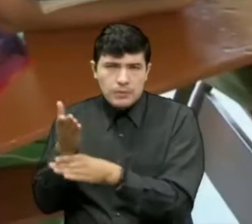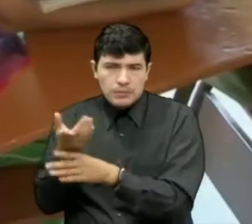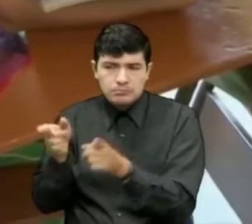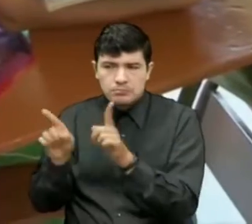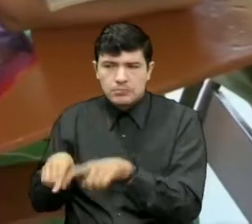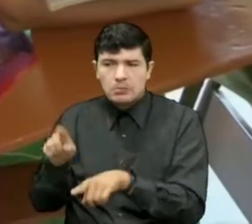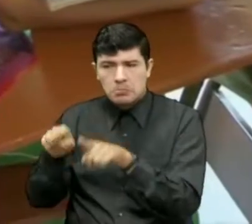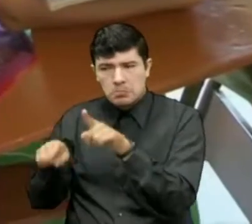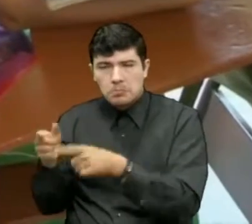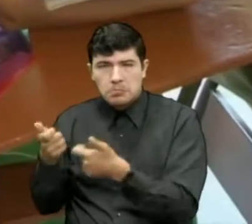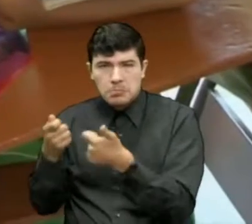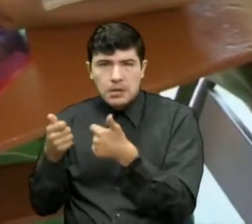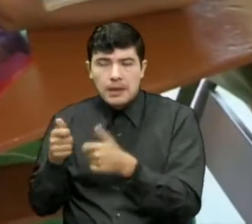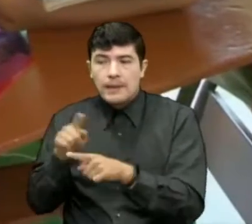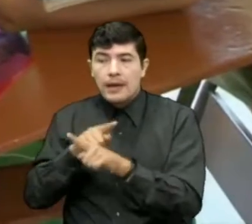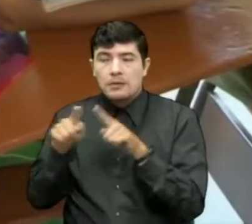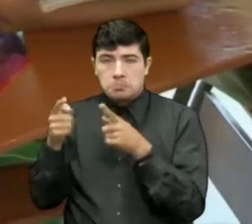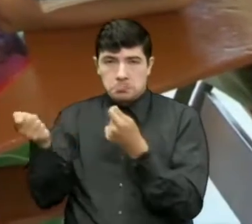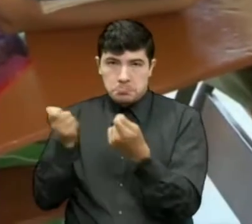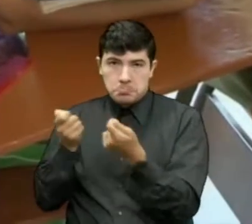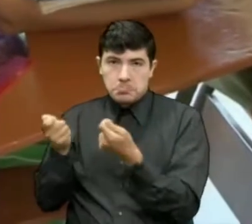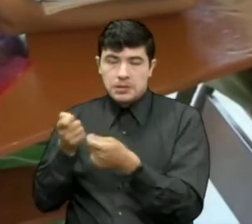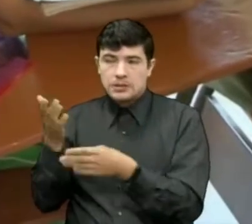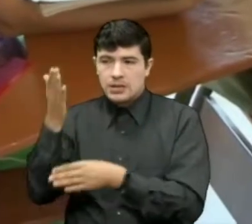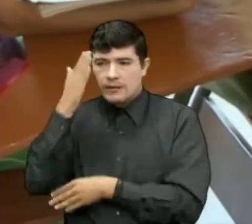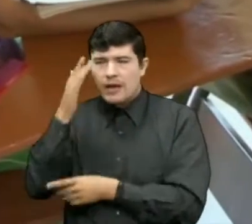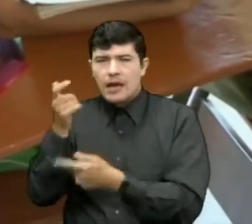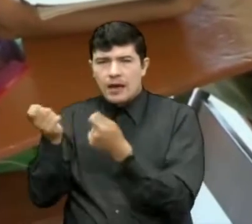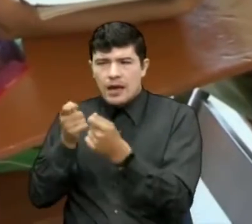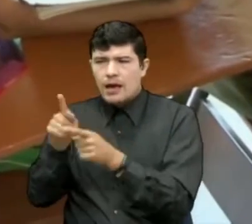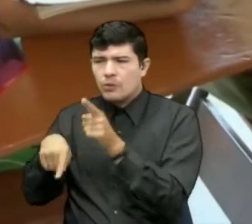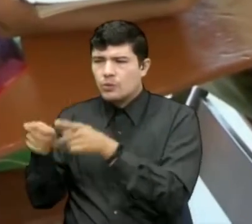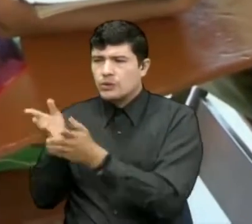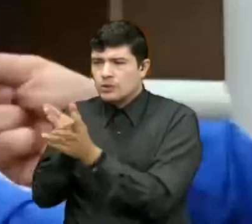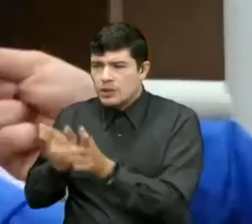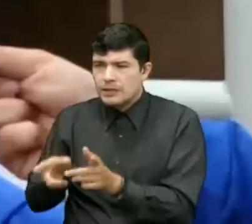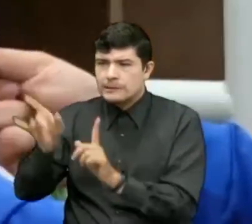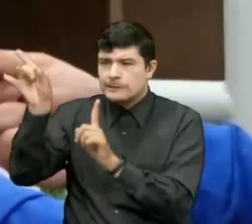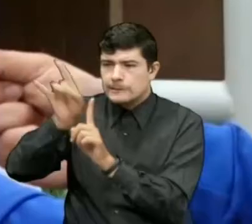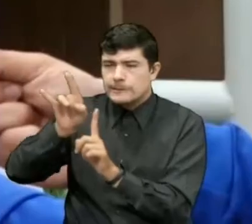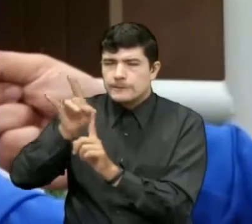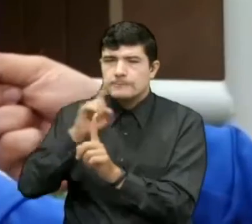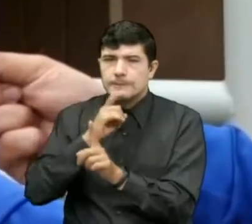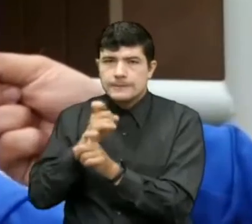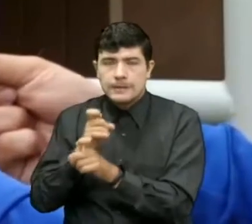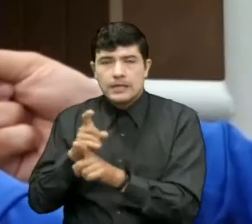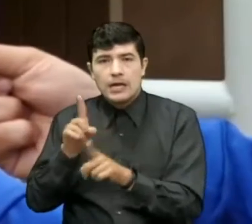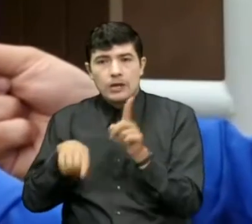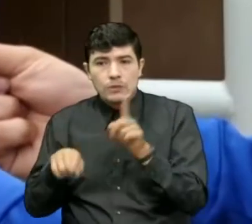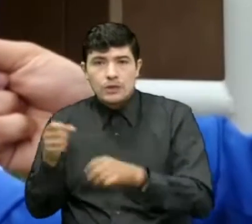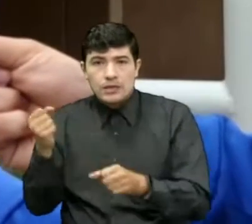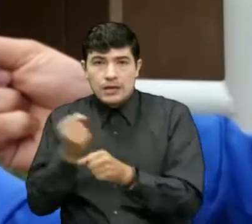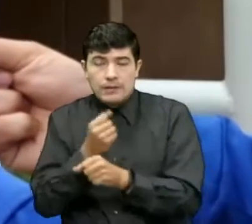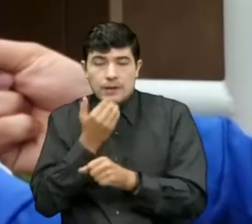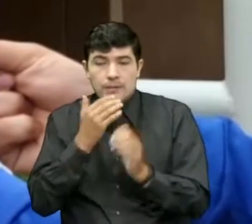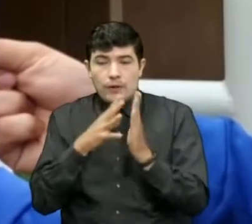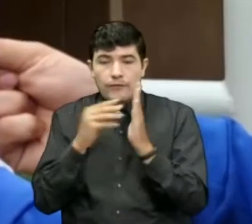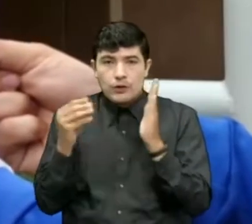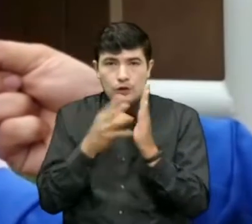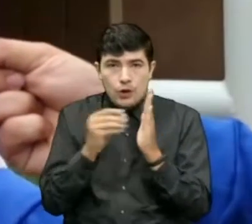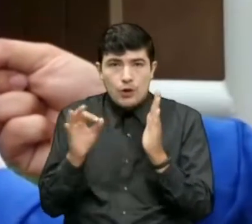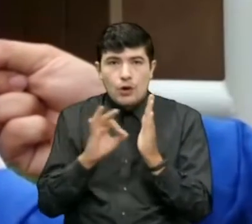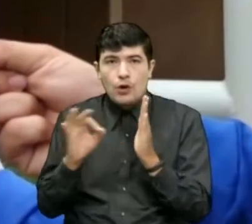a pesar de esas situaciones de dificultades de conectividad muchos estudiantes están pasando del trabajo de fotocopia a